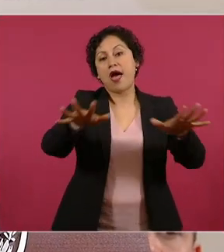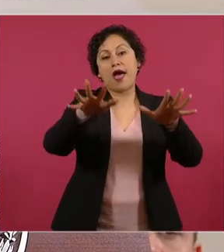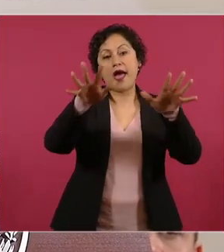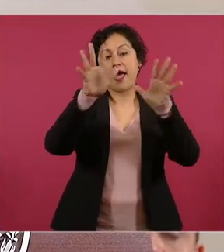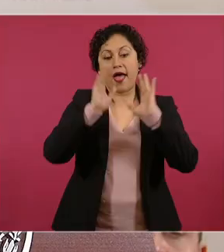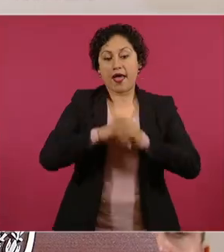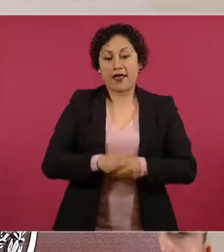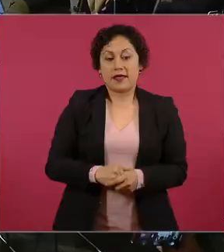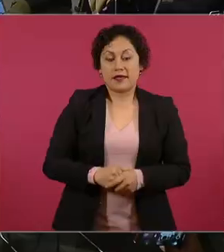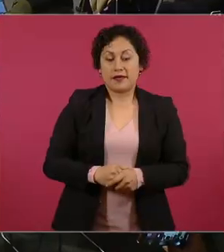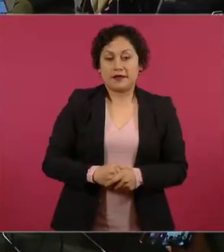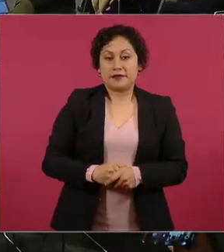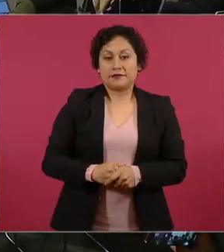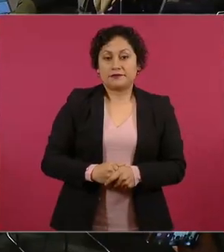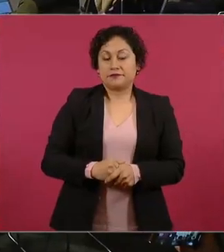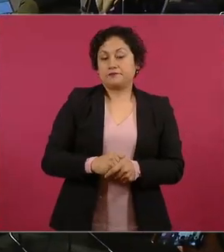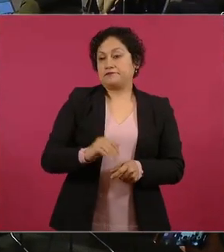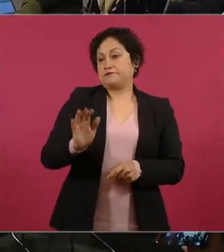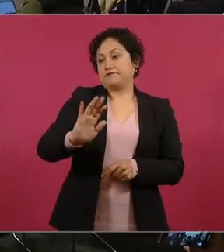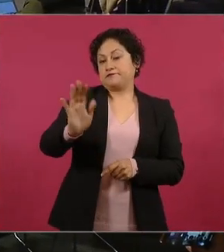No, pues ya